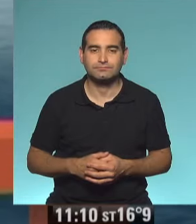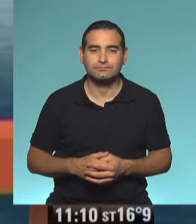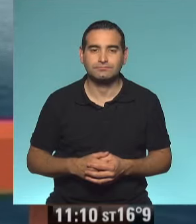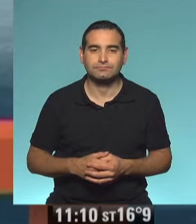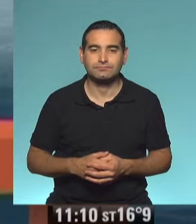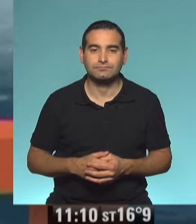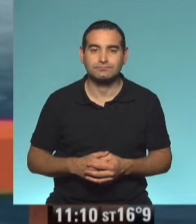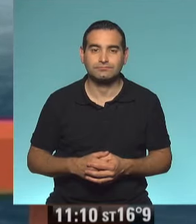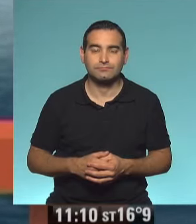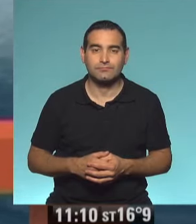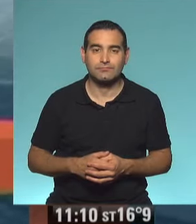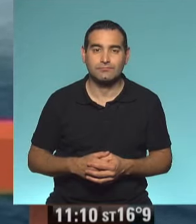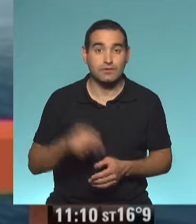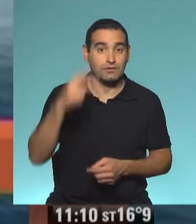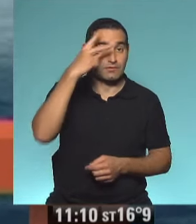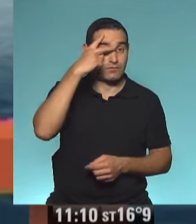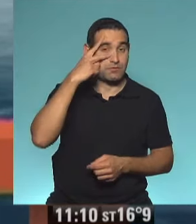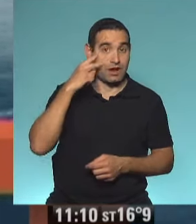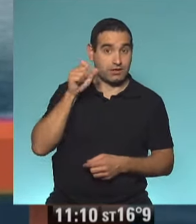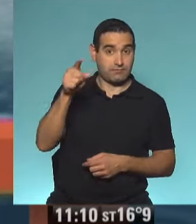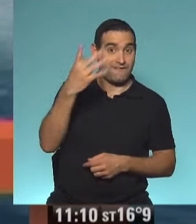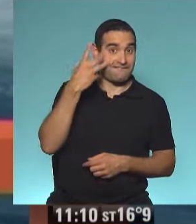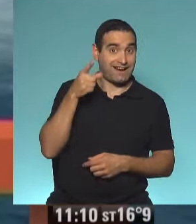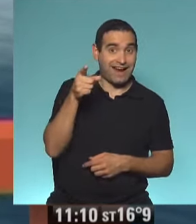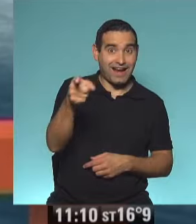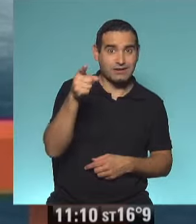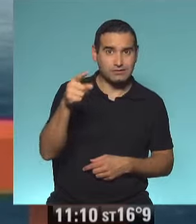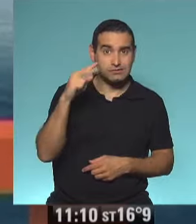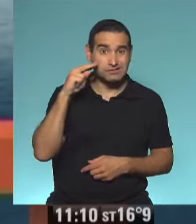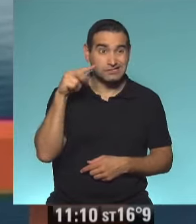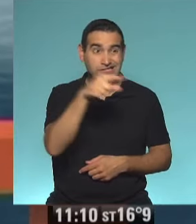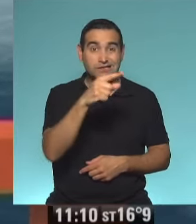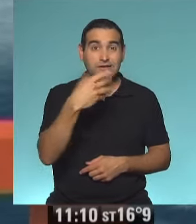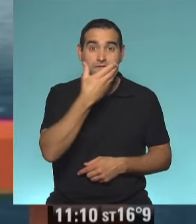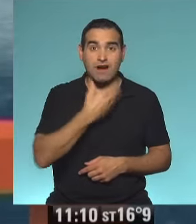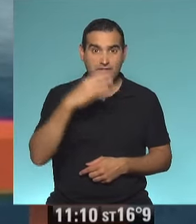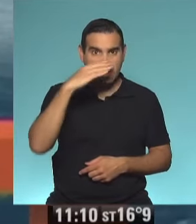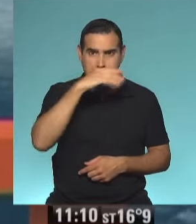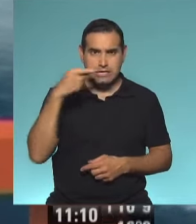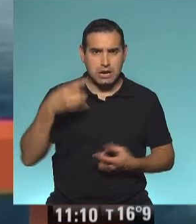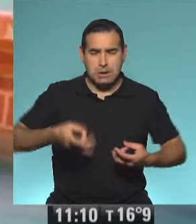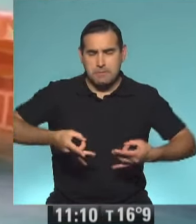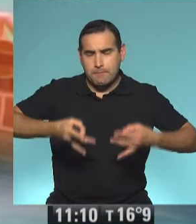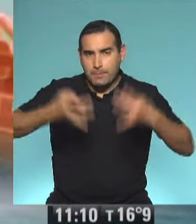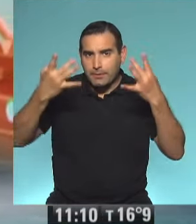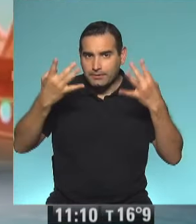El capitán Jean-Pierre no podía ver a Barba Negra ni en la sopa, che.